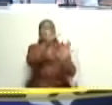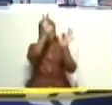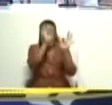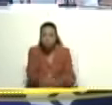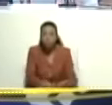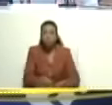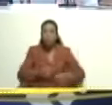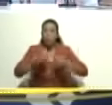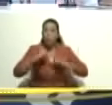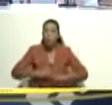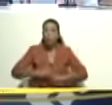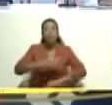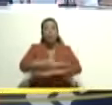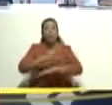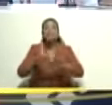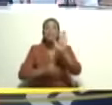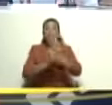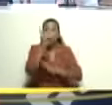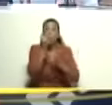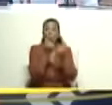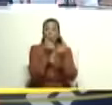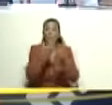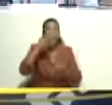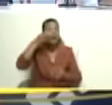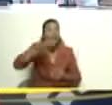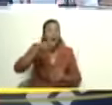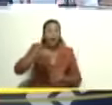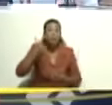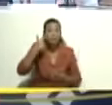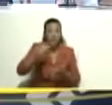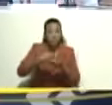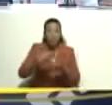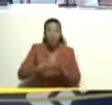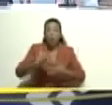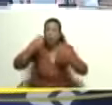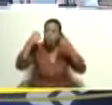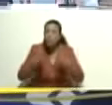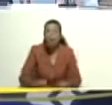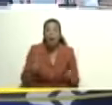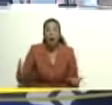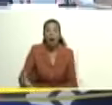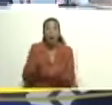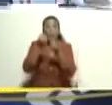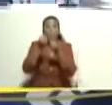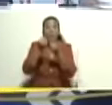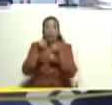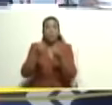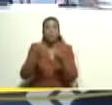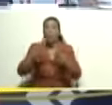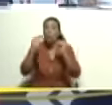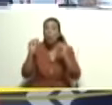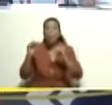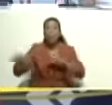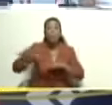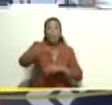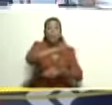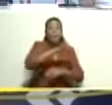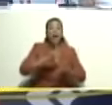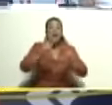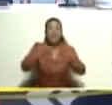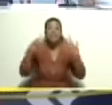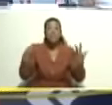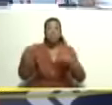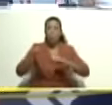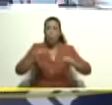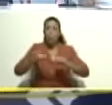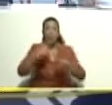Consolidar el crecimiento económico de la economía real. Consolidar la recuperación de todos los sectores de los 18 motores